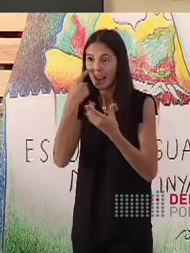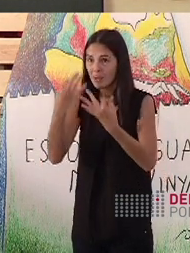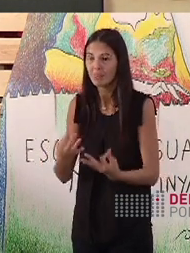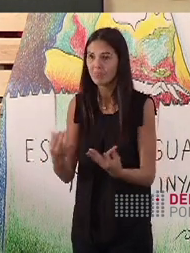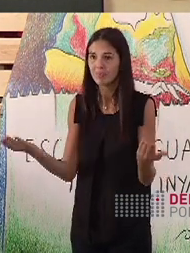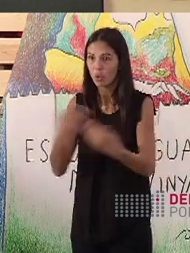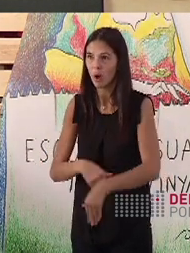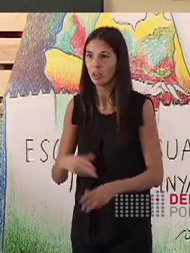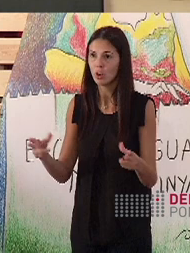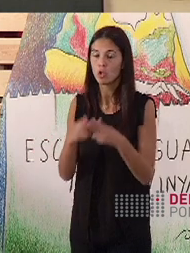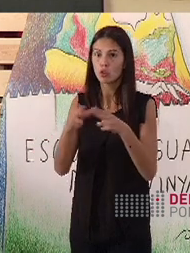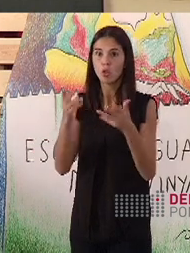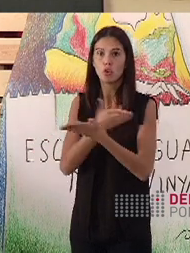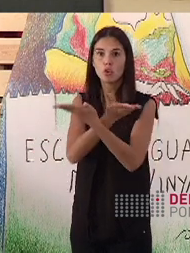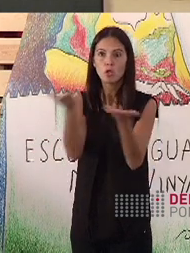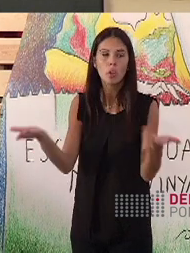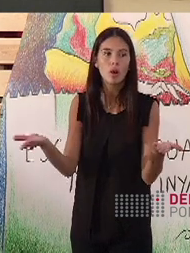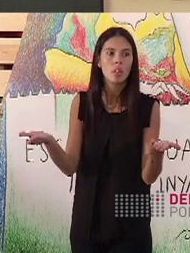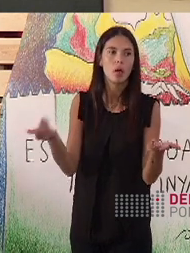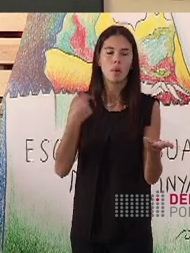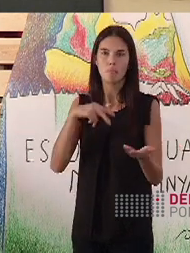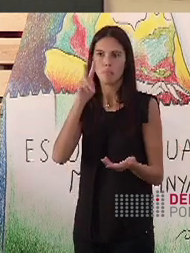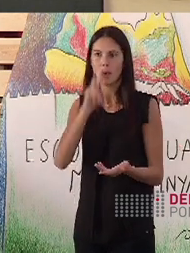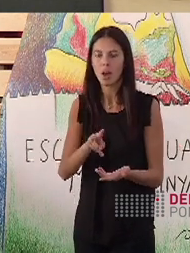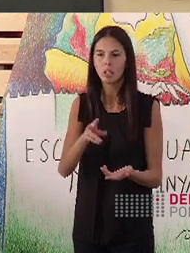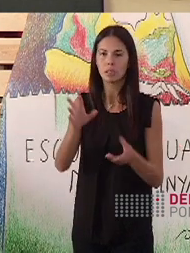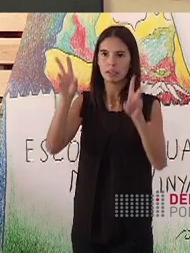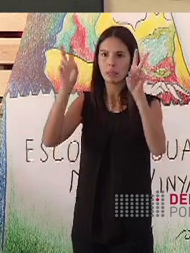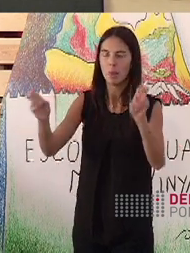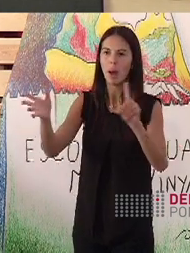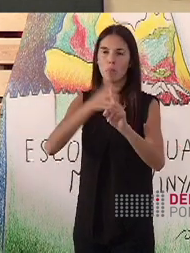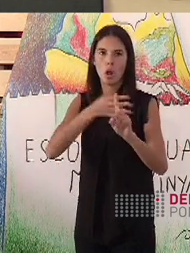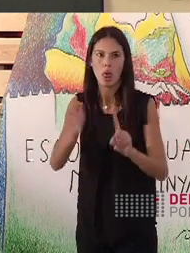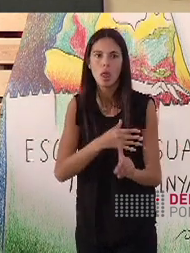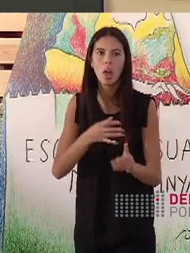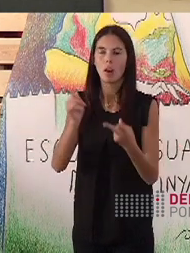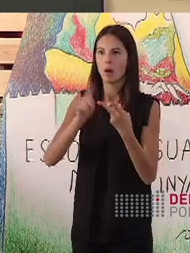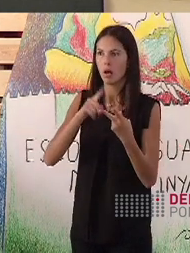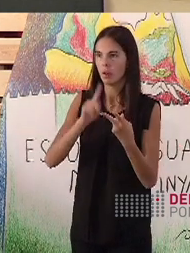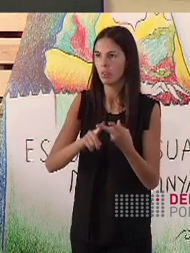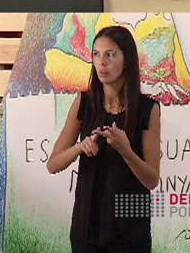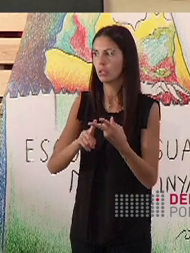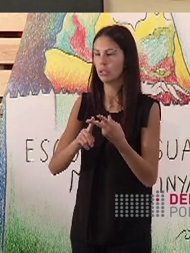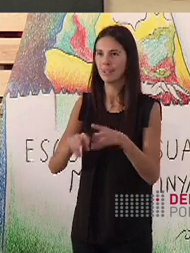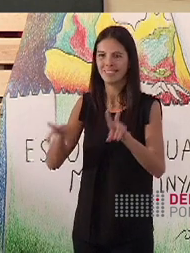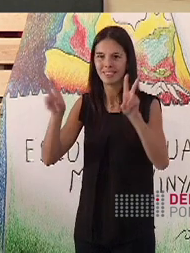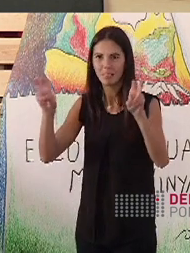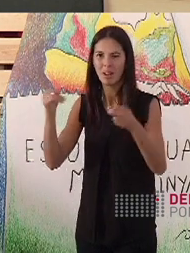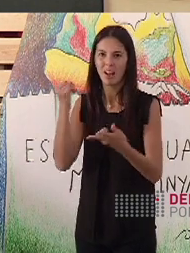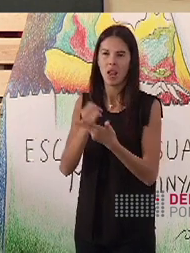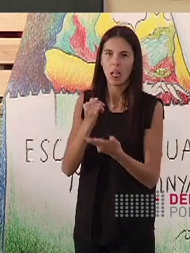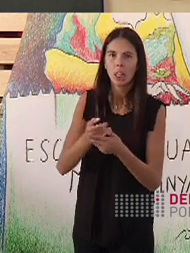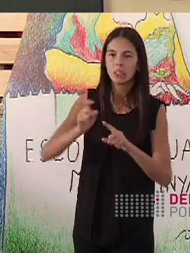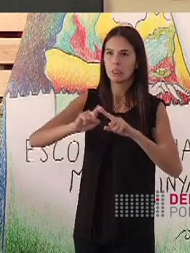quiero decir, en una sociedad en la que estamos las mujeres atravesadas por las violencias, que estamos atravesadas por no hablar de la clase, de la raza,